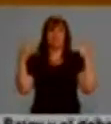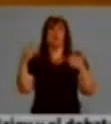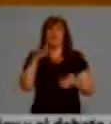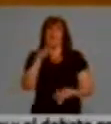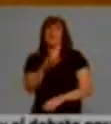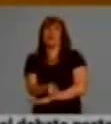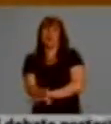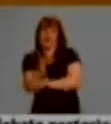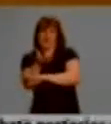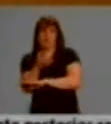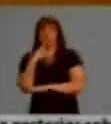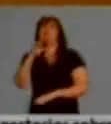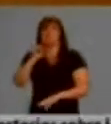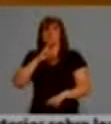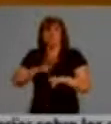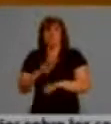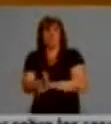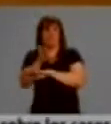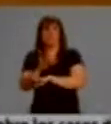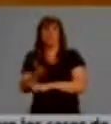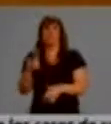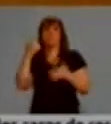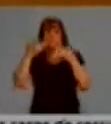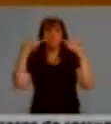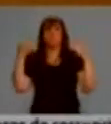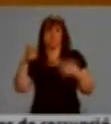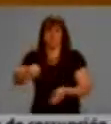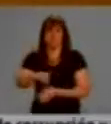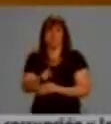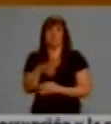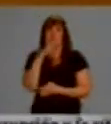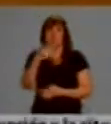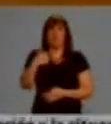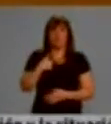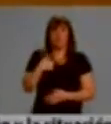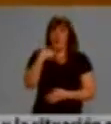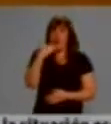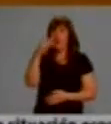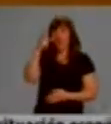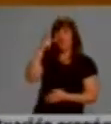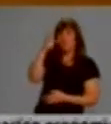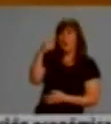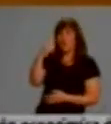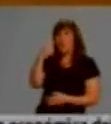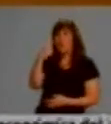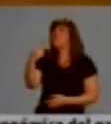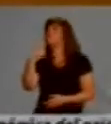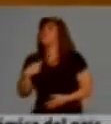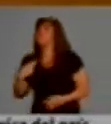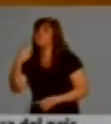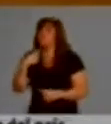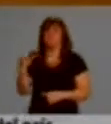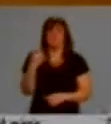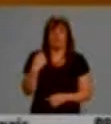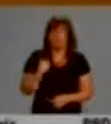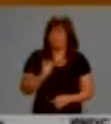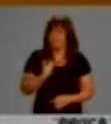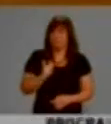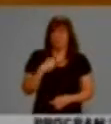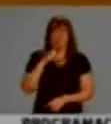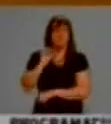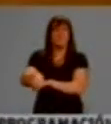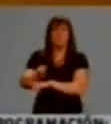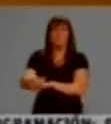sinceridad. No temo las declaraciones de nadie ni vivo pendiente de ellas. No hemos interrumpido una sola tarea de